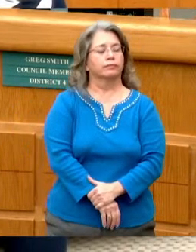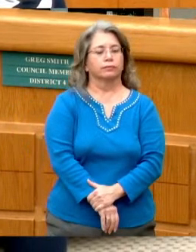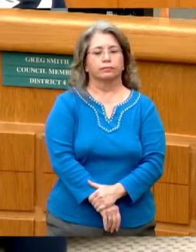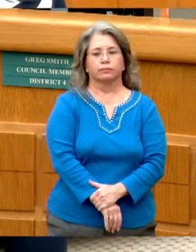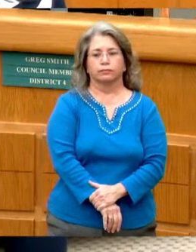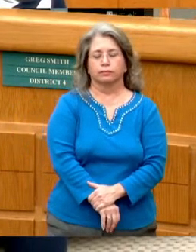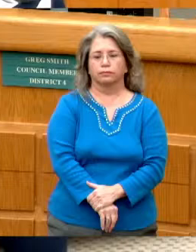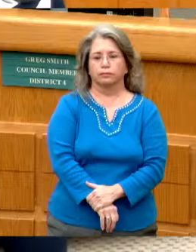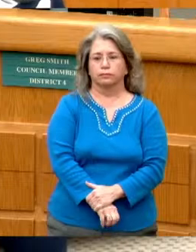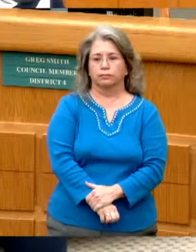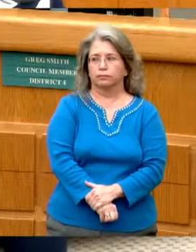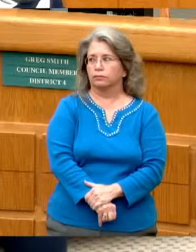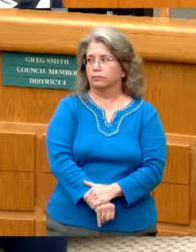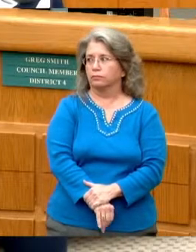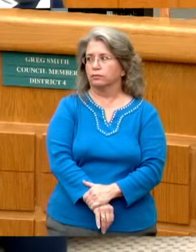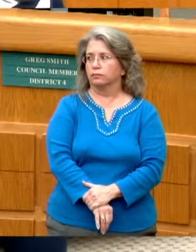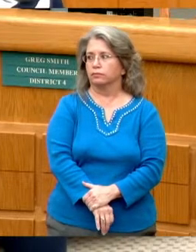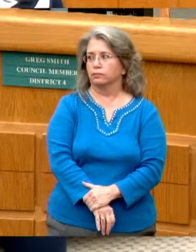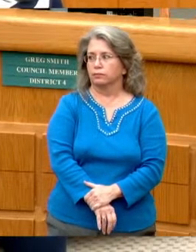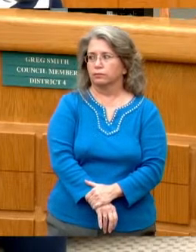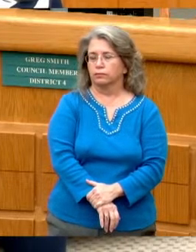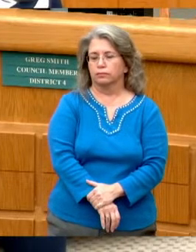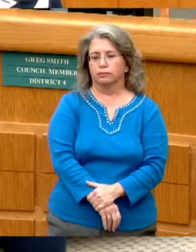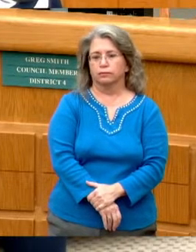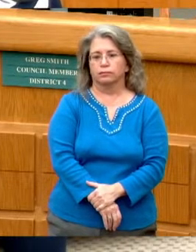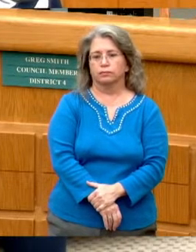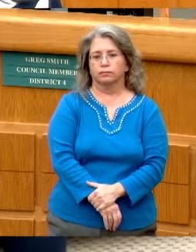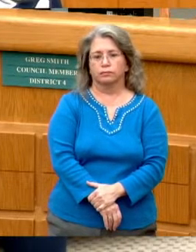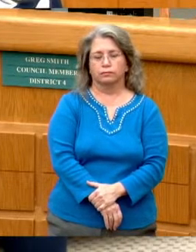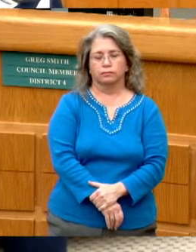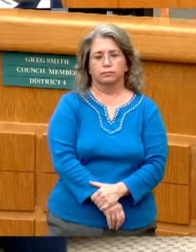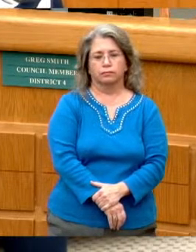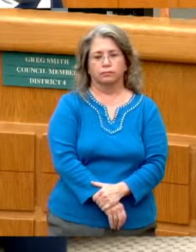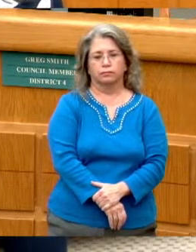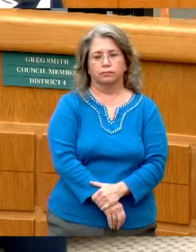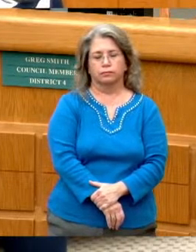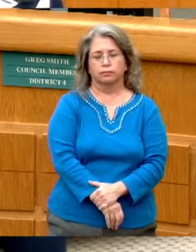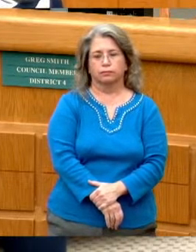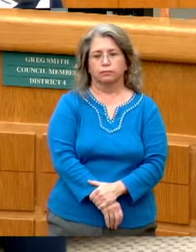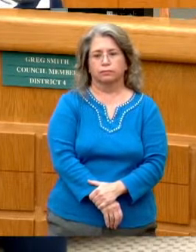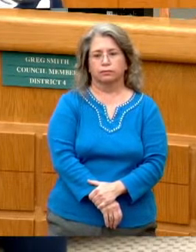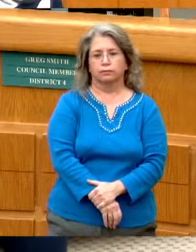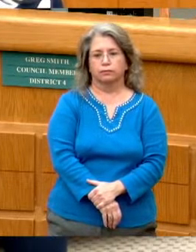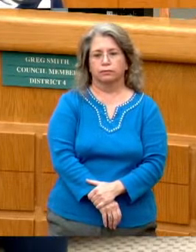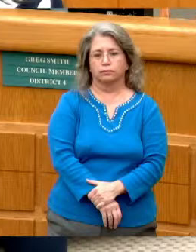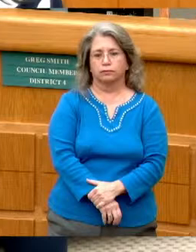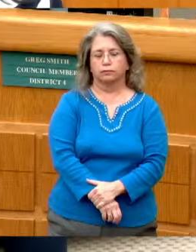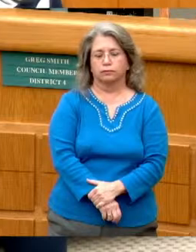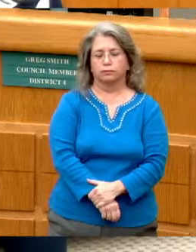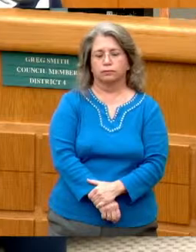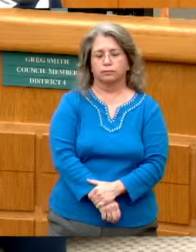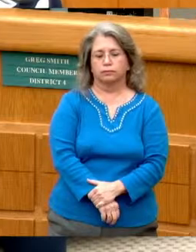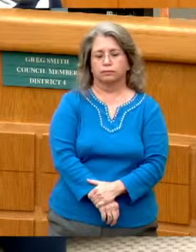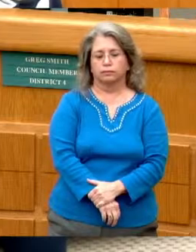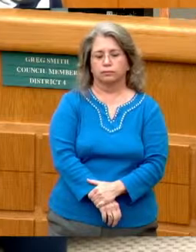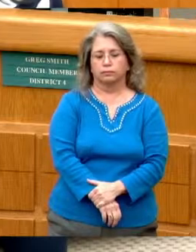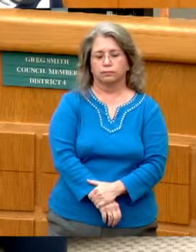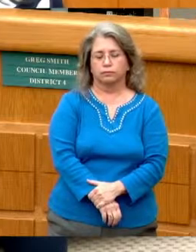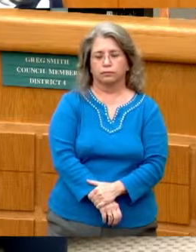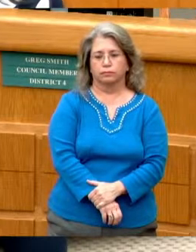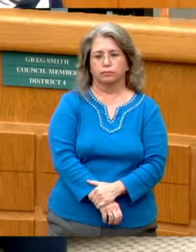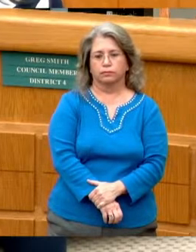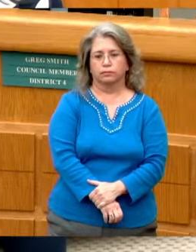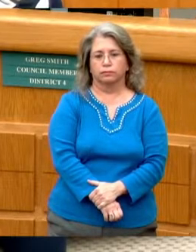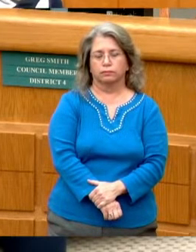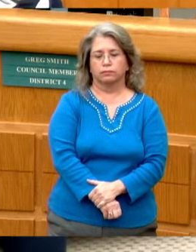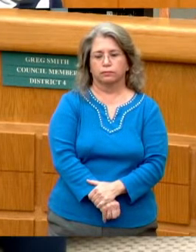importante a recordar es que todavía estamos en dos categorías, el 1A y el 1B. En el 1B